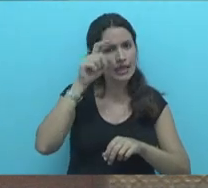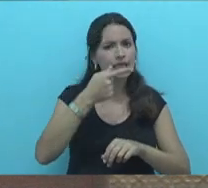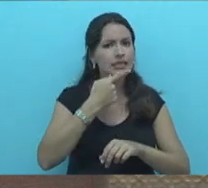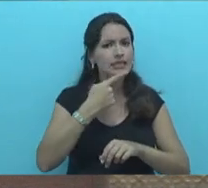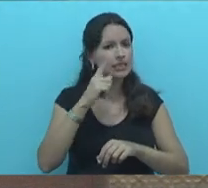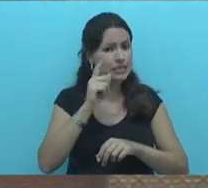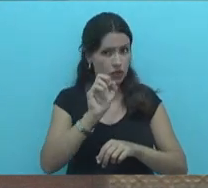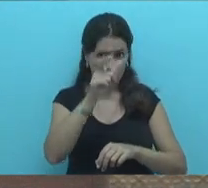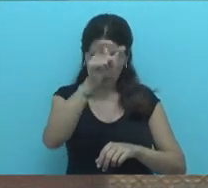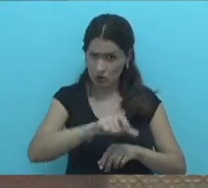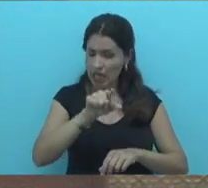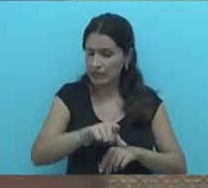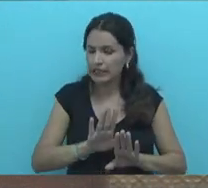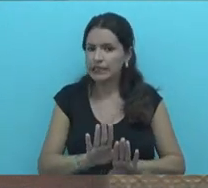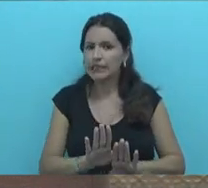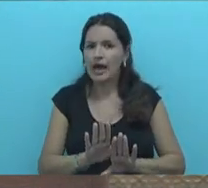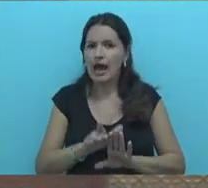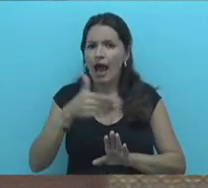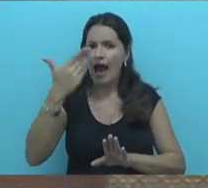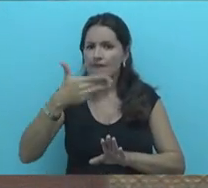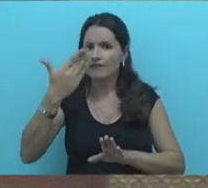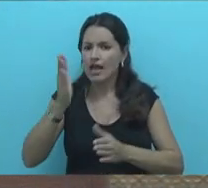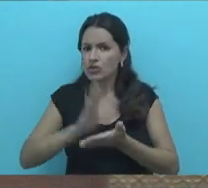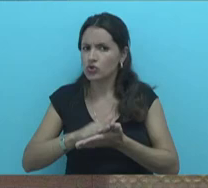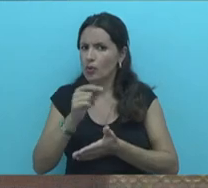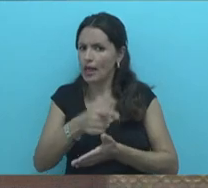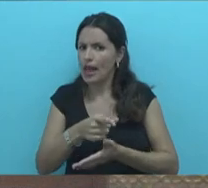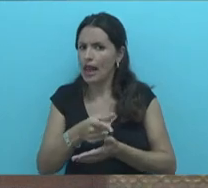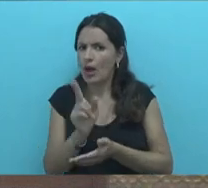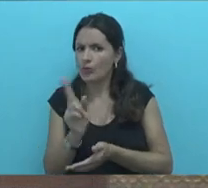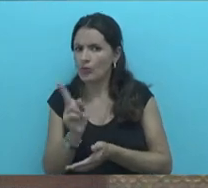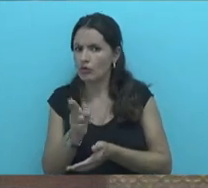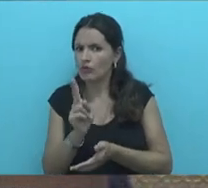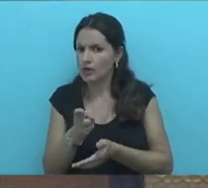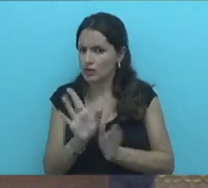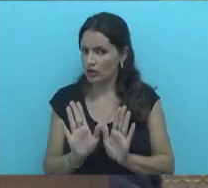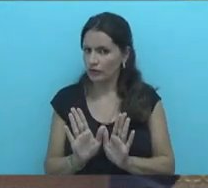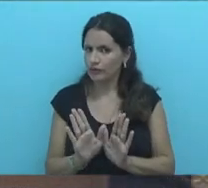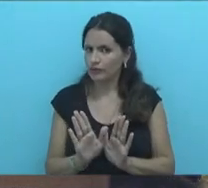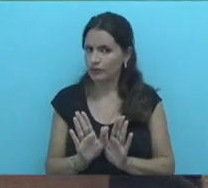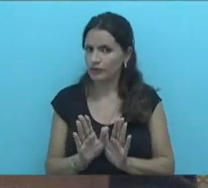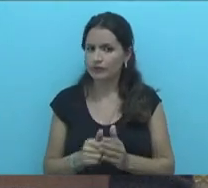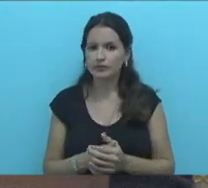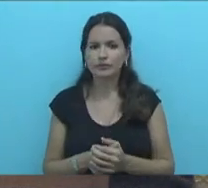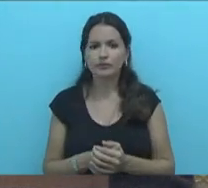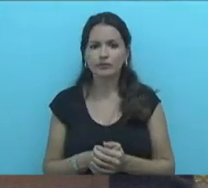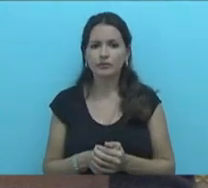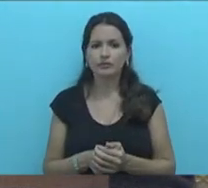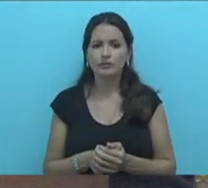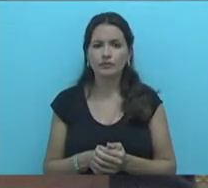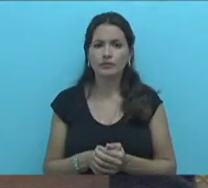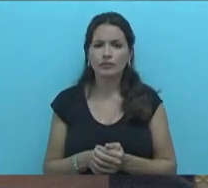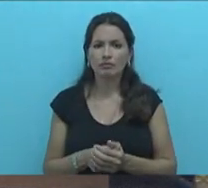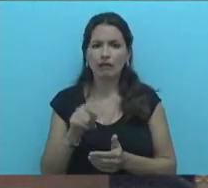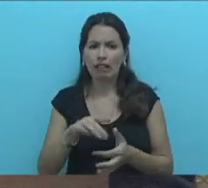vamos a hablar, quién es D'Alessio, quiénes son los patrones de D'Alessio, la relación de D'Alessio con los integrantes de la